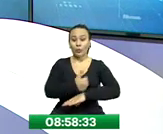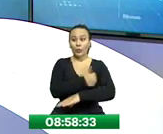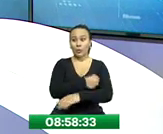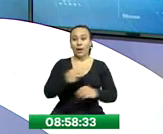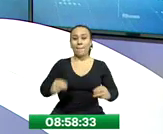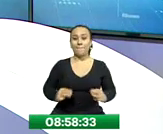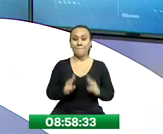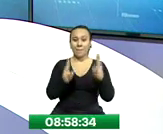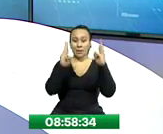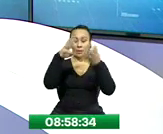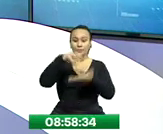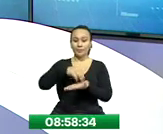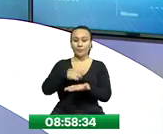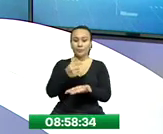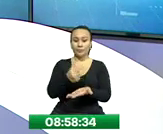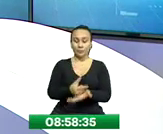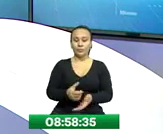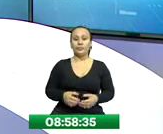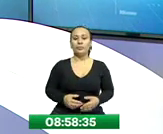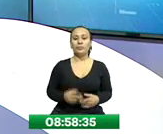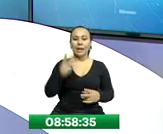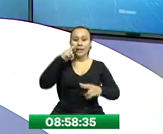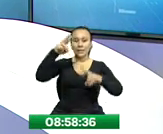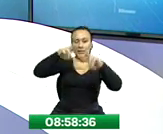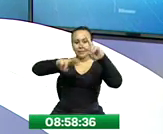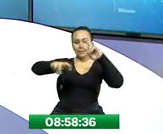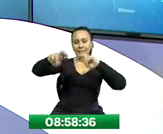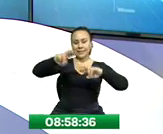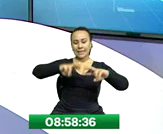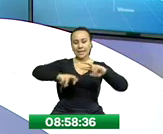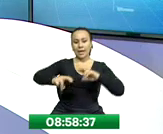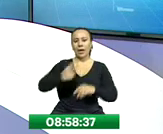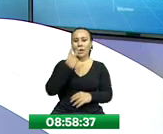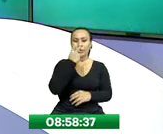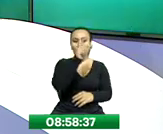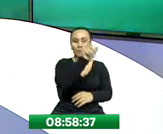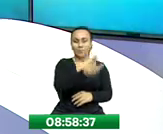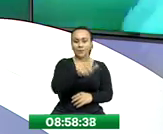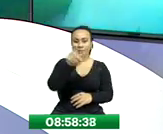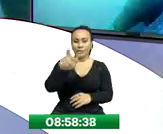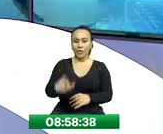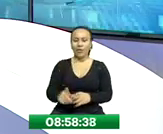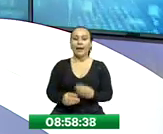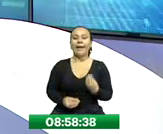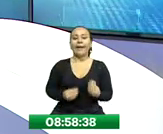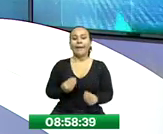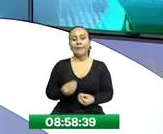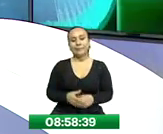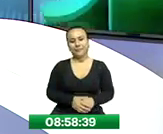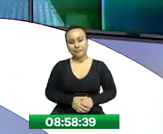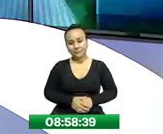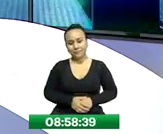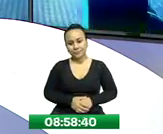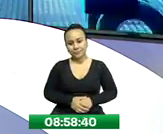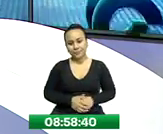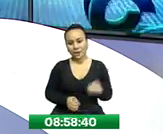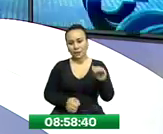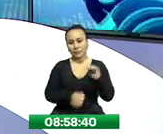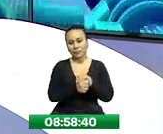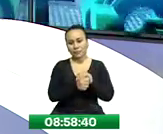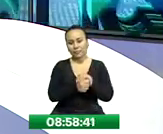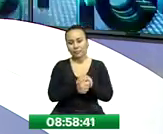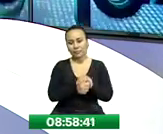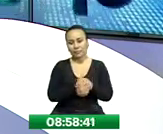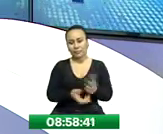la provincia del Guayas investigan a dos personas que aparentemente,